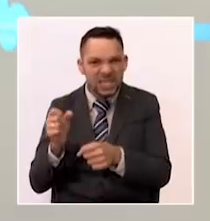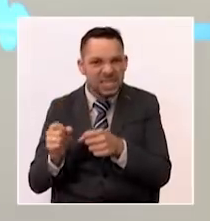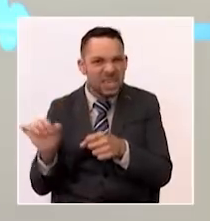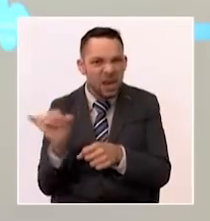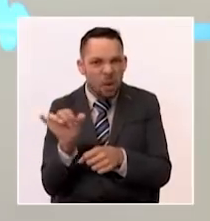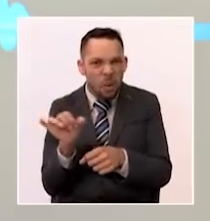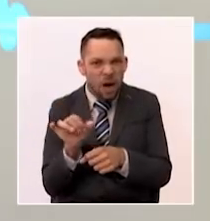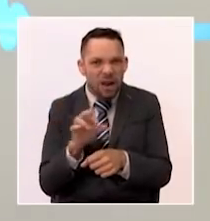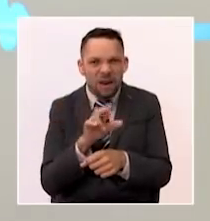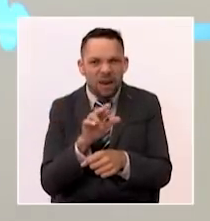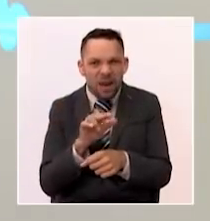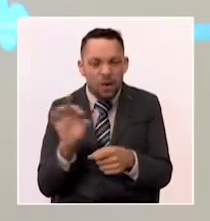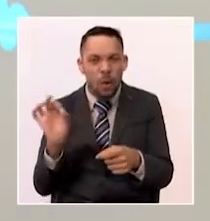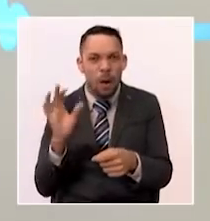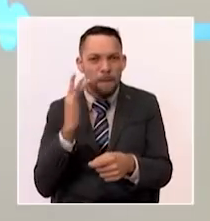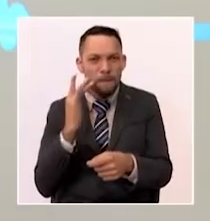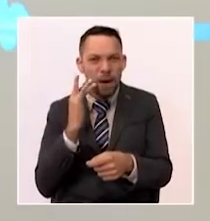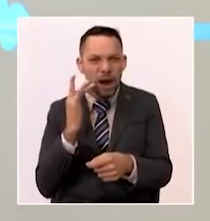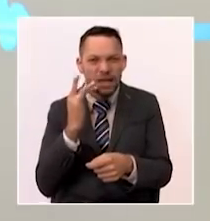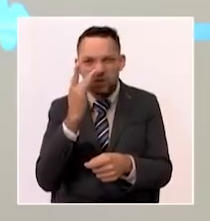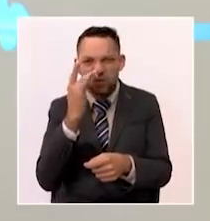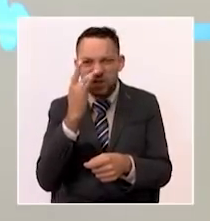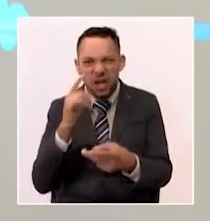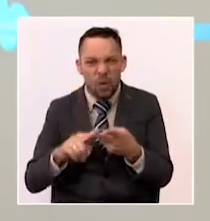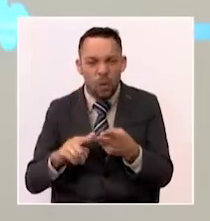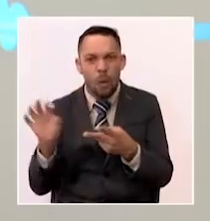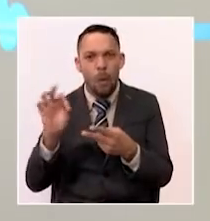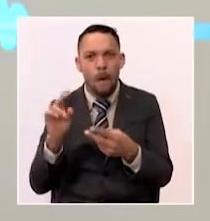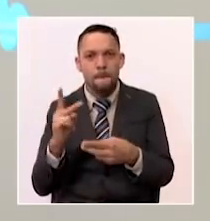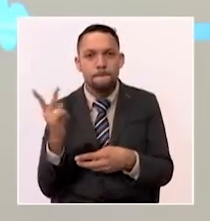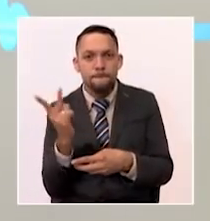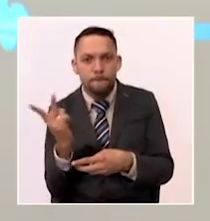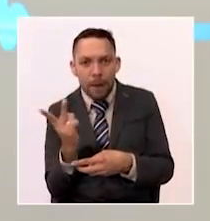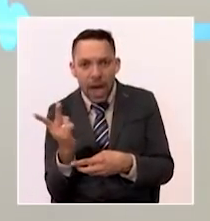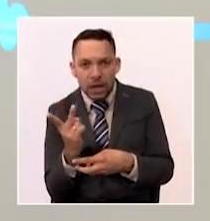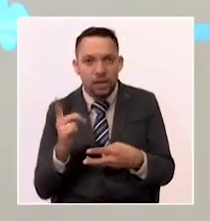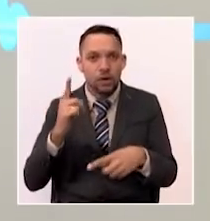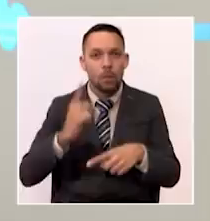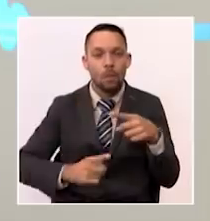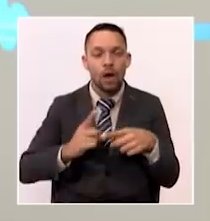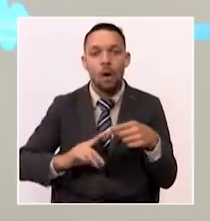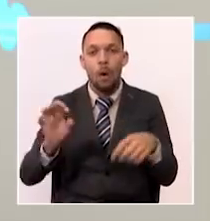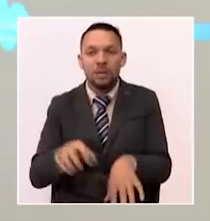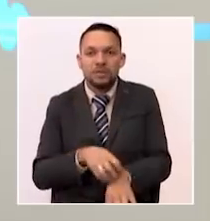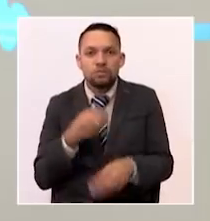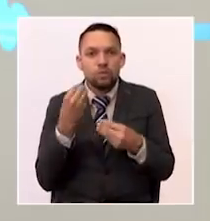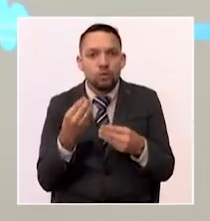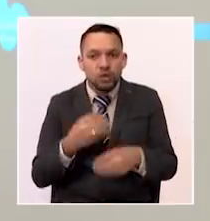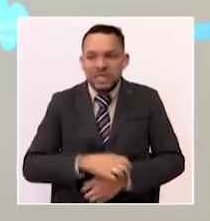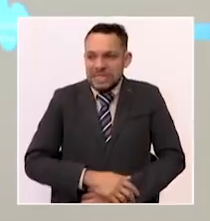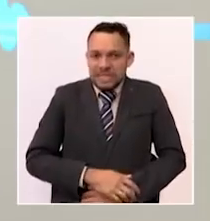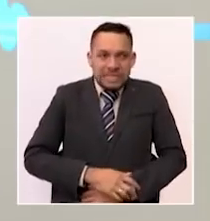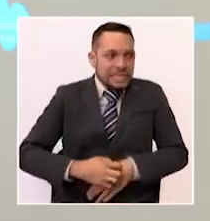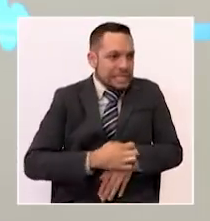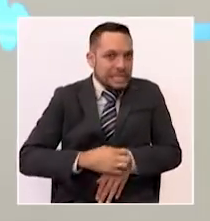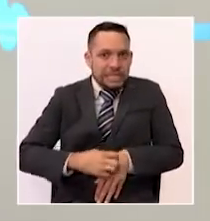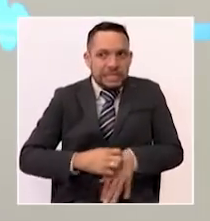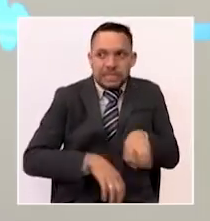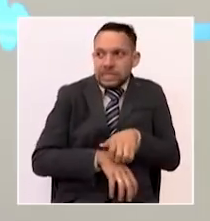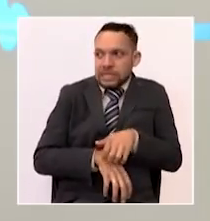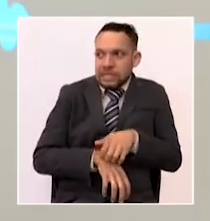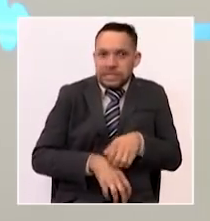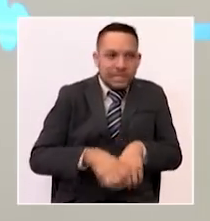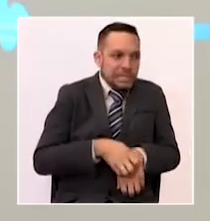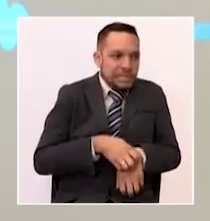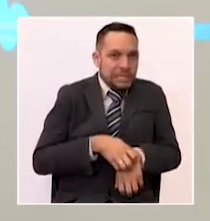ser amarillo oscuro, no debe ser verde y no debe picar. Cuando yo tengo un flujo que me pica o que me arde